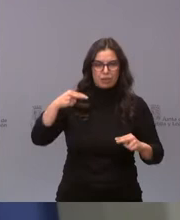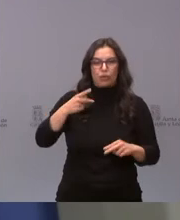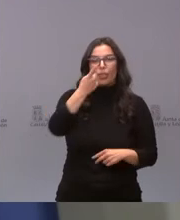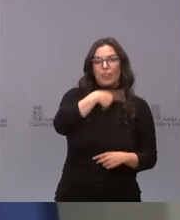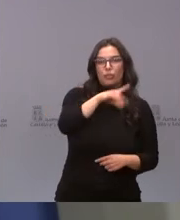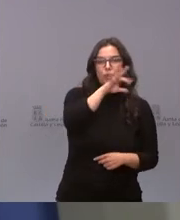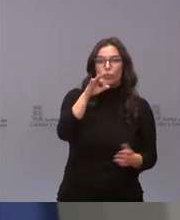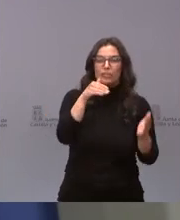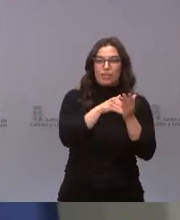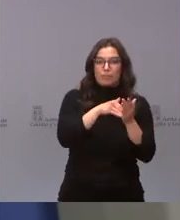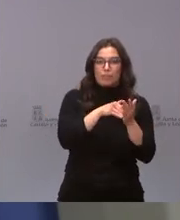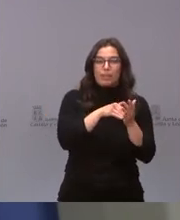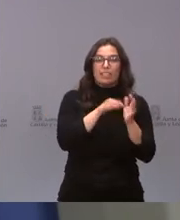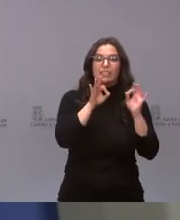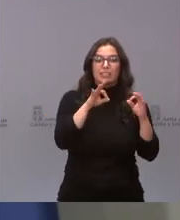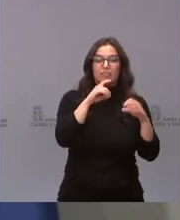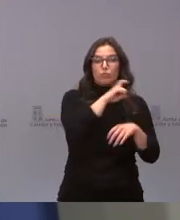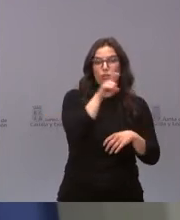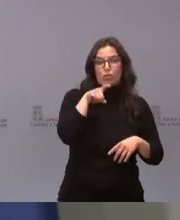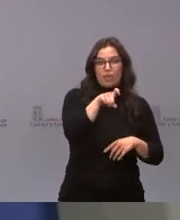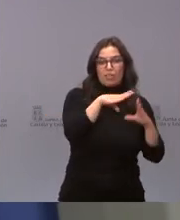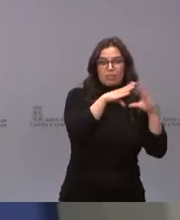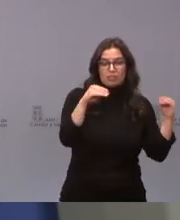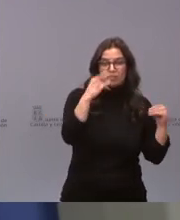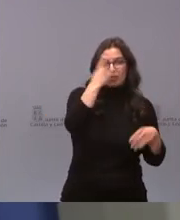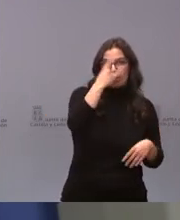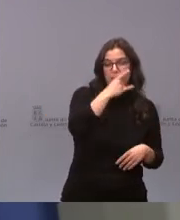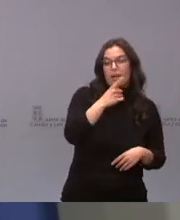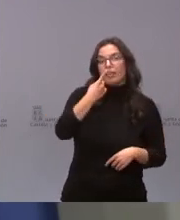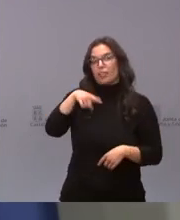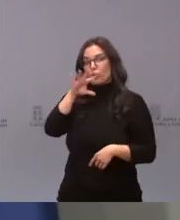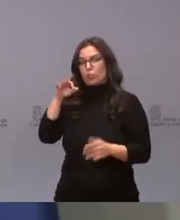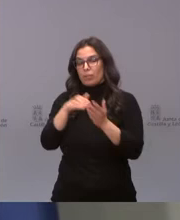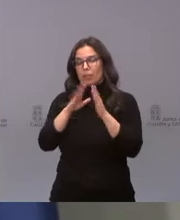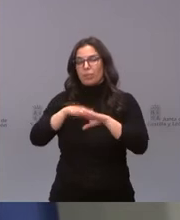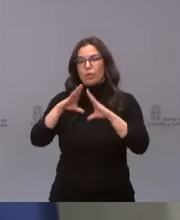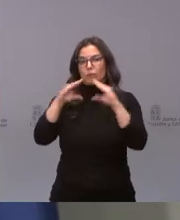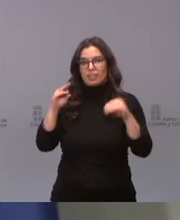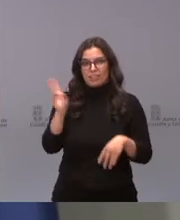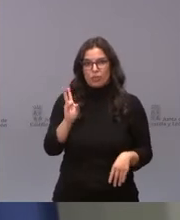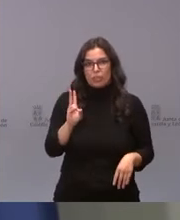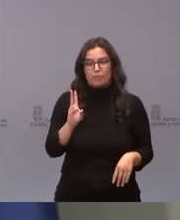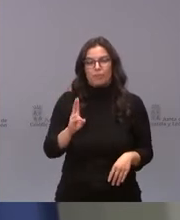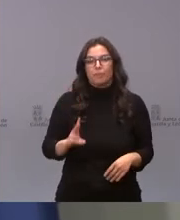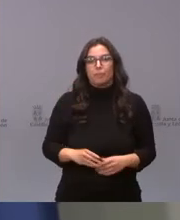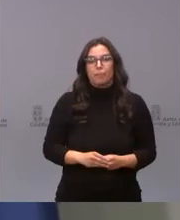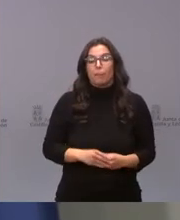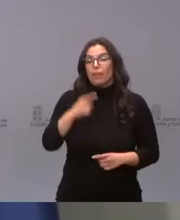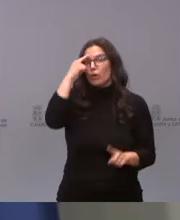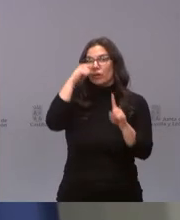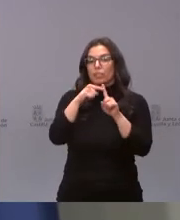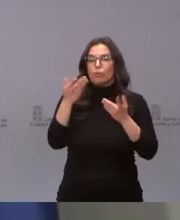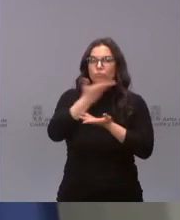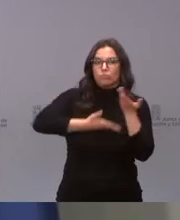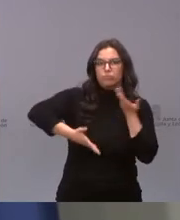la Fundación del Cáncer de Salamanca y otros 150.000 a la Universidad de Valladolid, con el objeto de